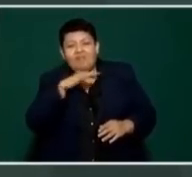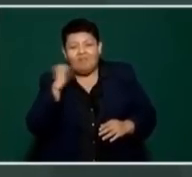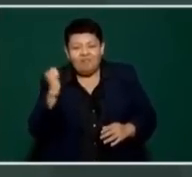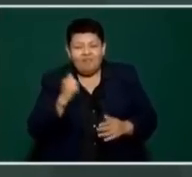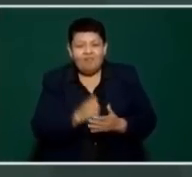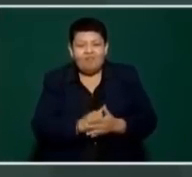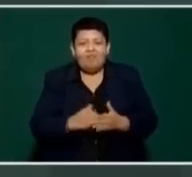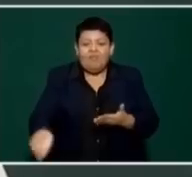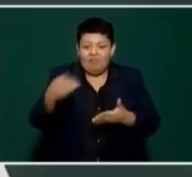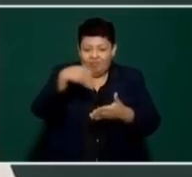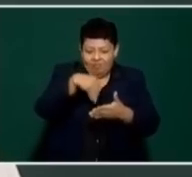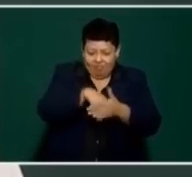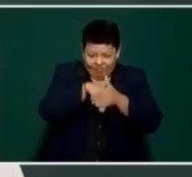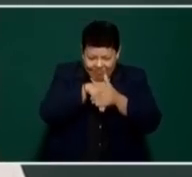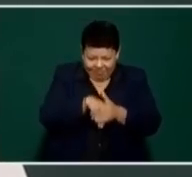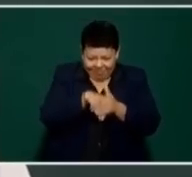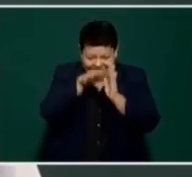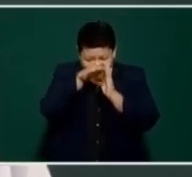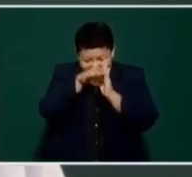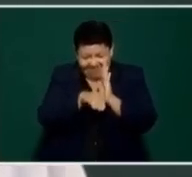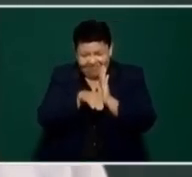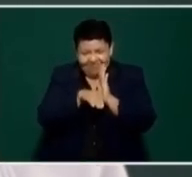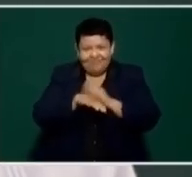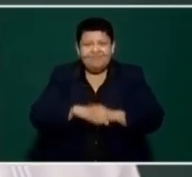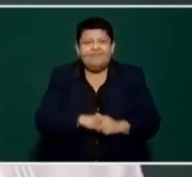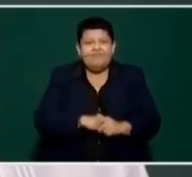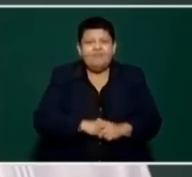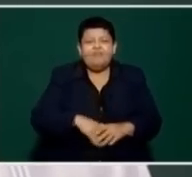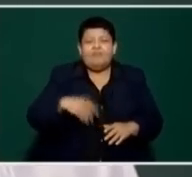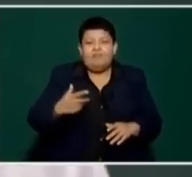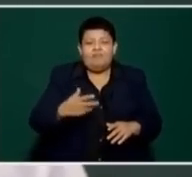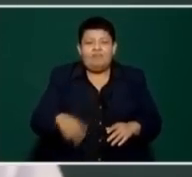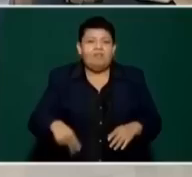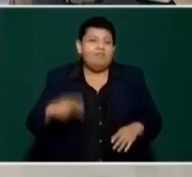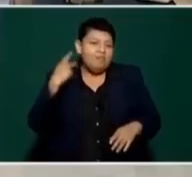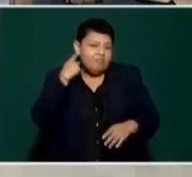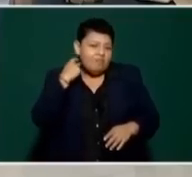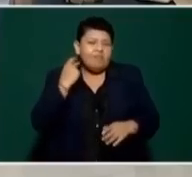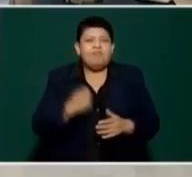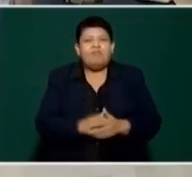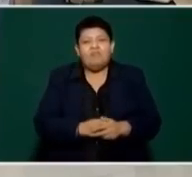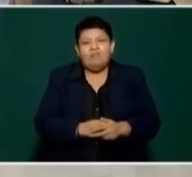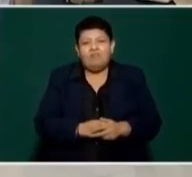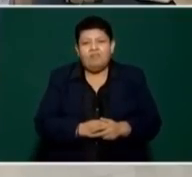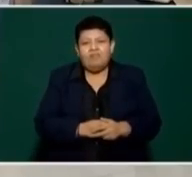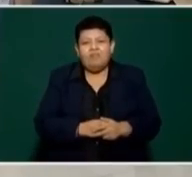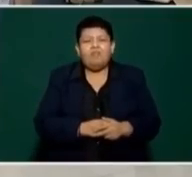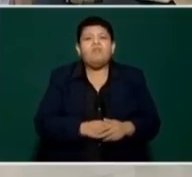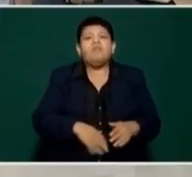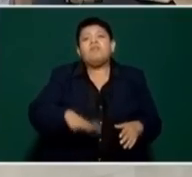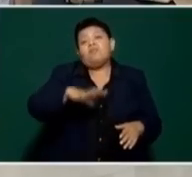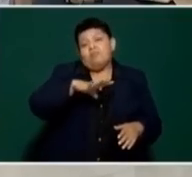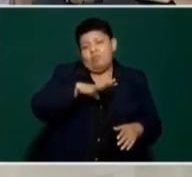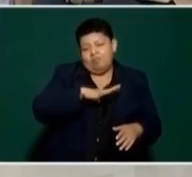que caían de la gracia de los potentados, los tenían que